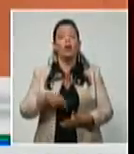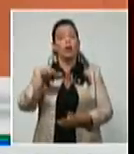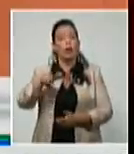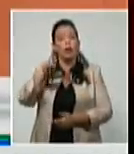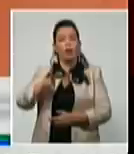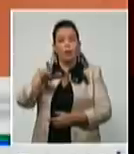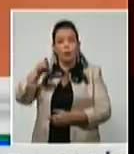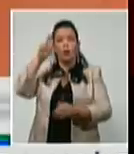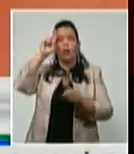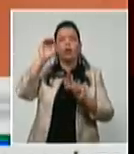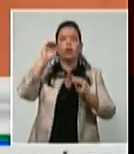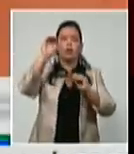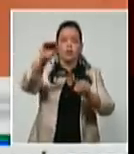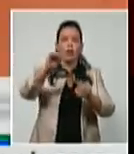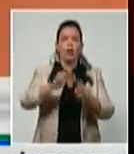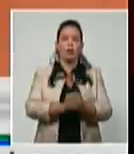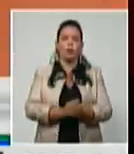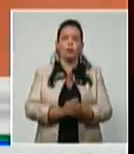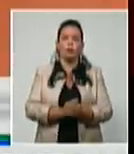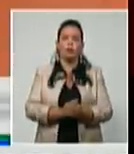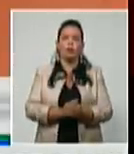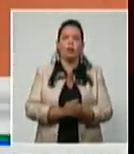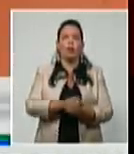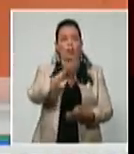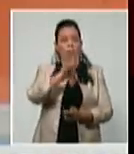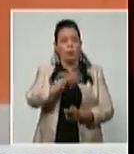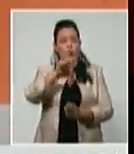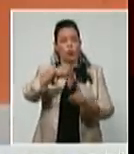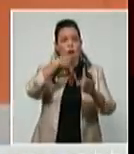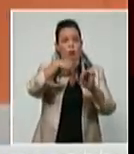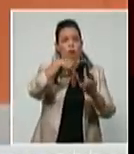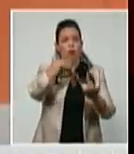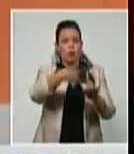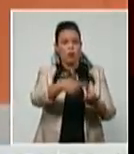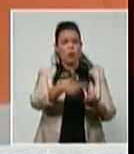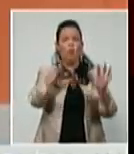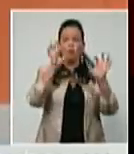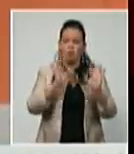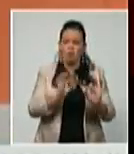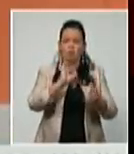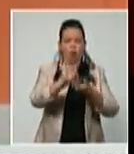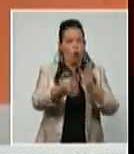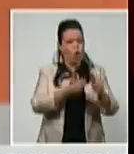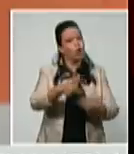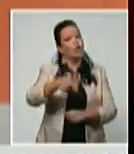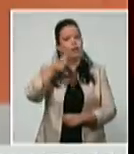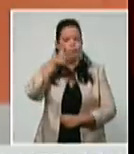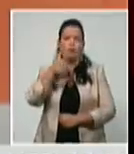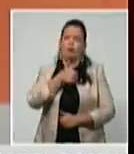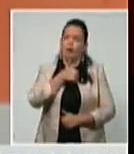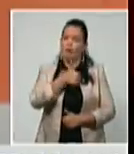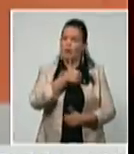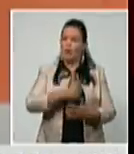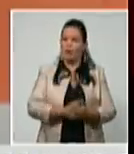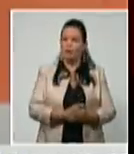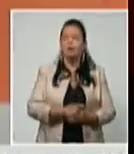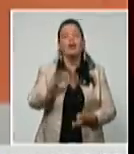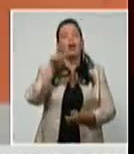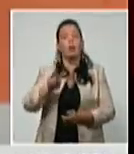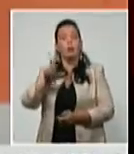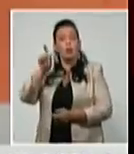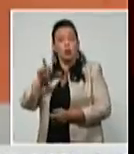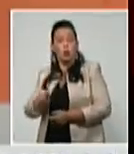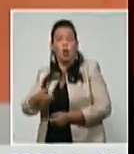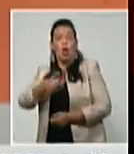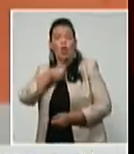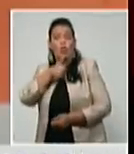ingresados, los casos confirmados bajo sus protocolos y con el seguimiento adecuado. Los pacientes que han sido sospechosos se han ingresado en los centros de aislamiento